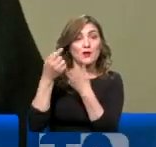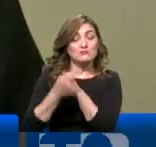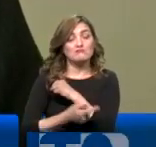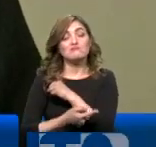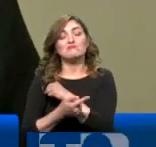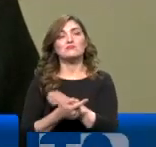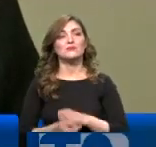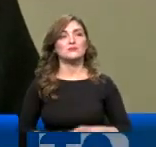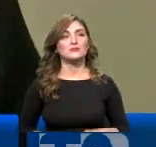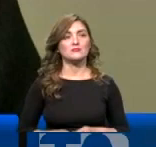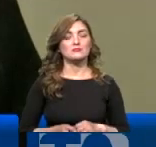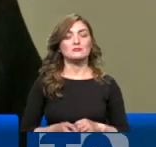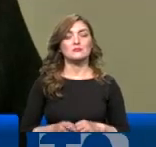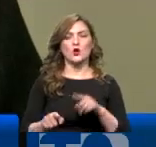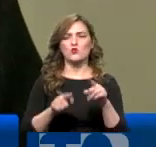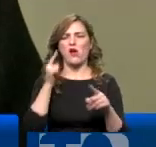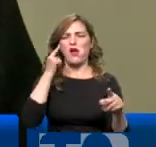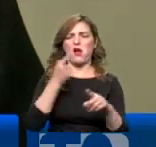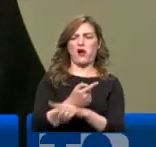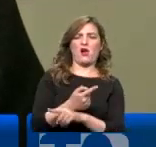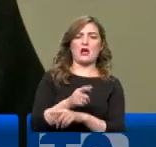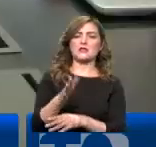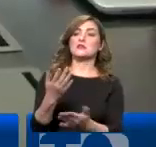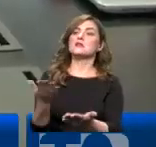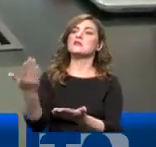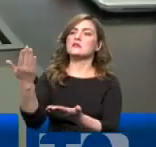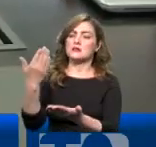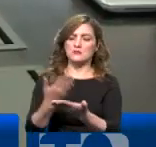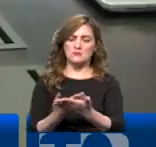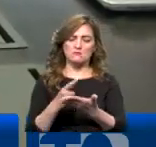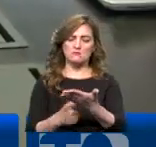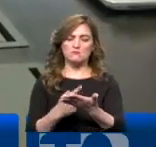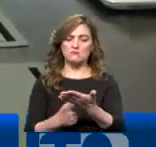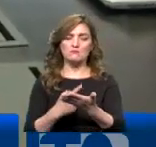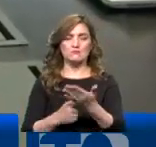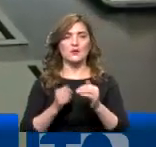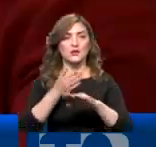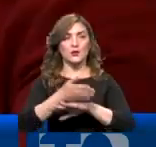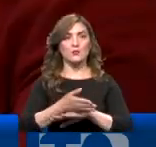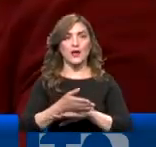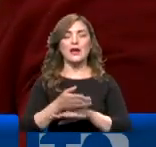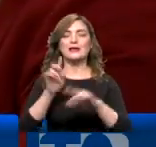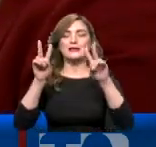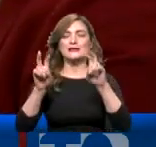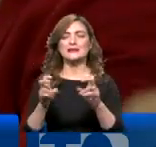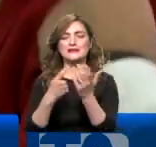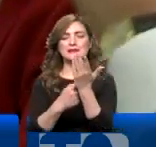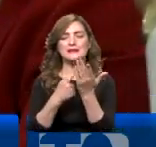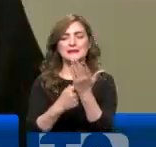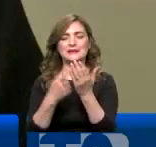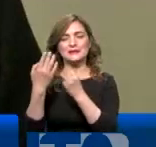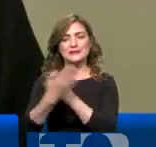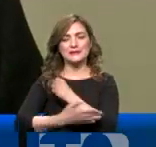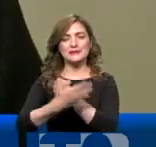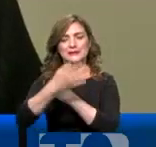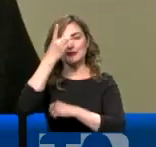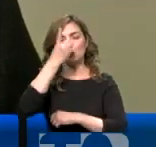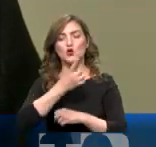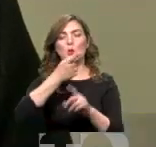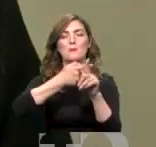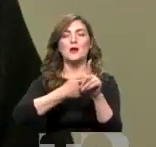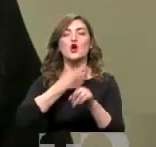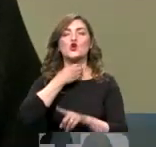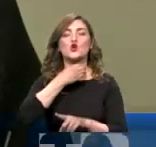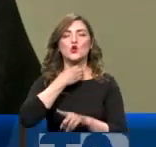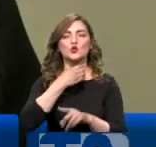sentencias contradictorias que puedan ser materia de análisis. Tras esto vendrá la parte cualitativa y analizarán las sentencias. Para agosto está